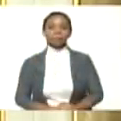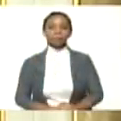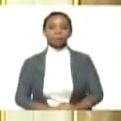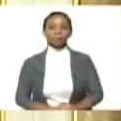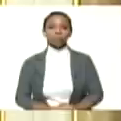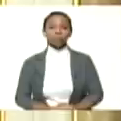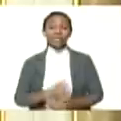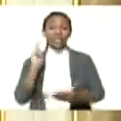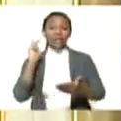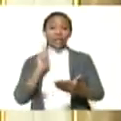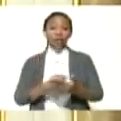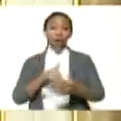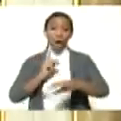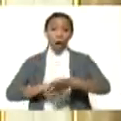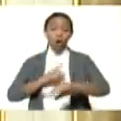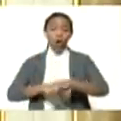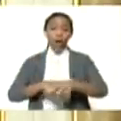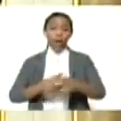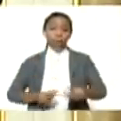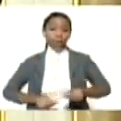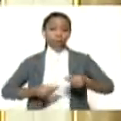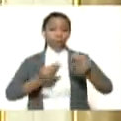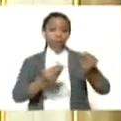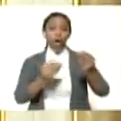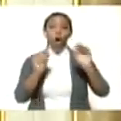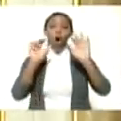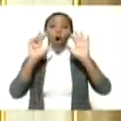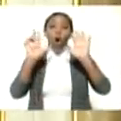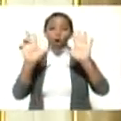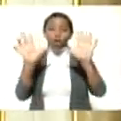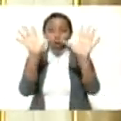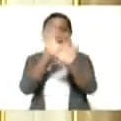Y llegó la hora de dar los cómputos, 8 de la noche.